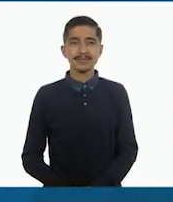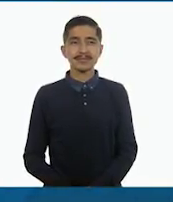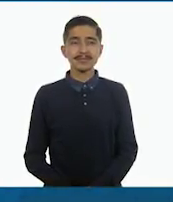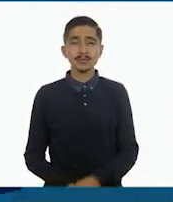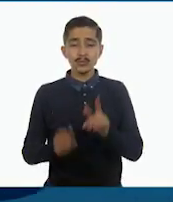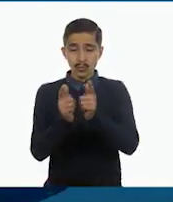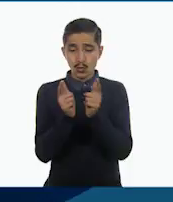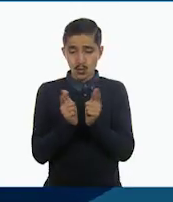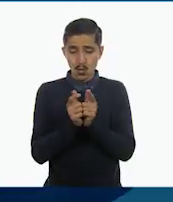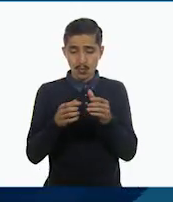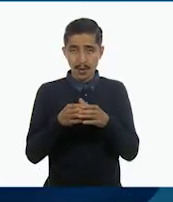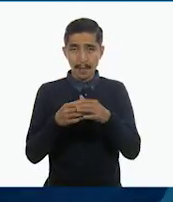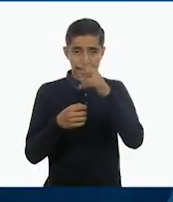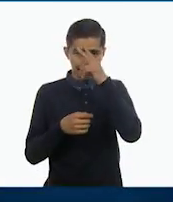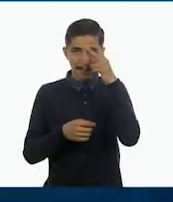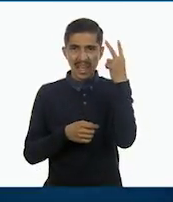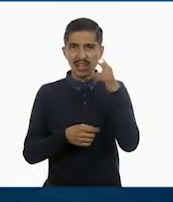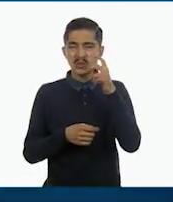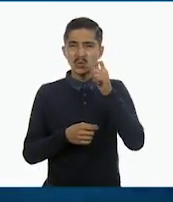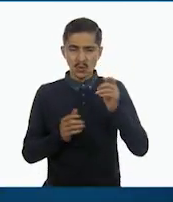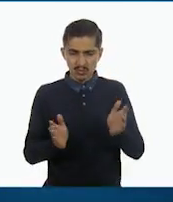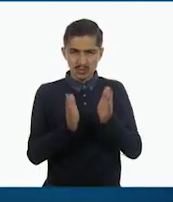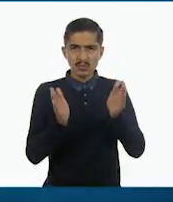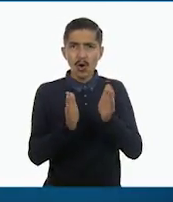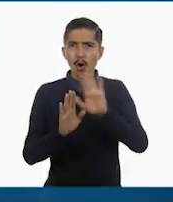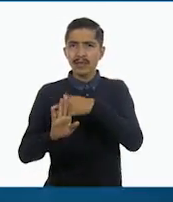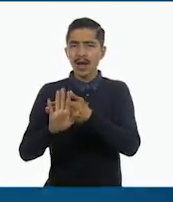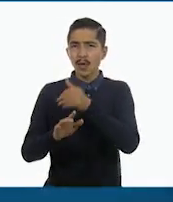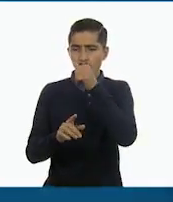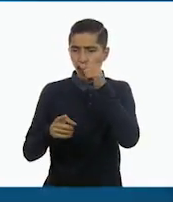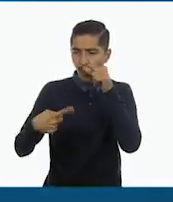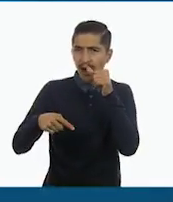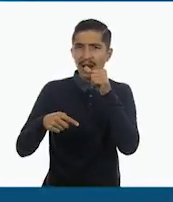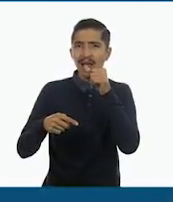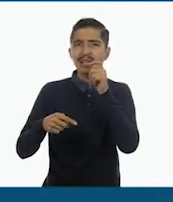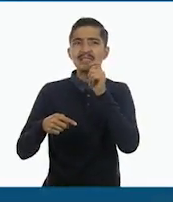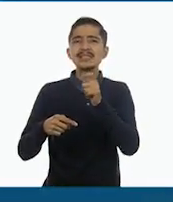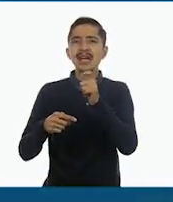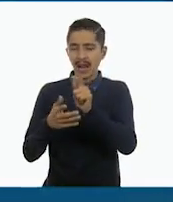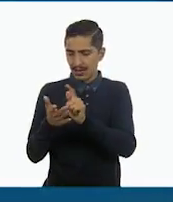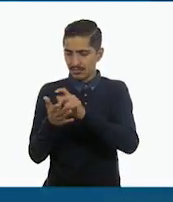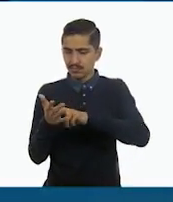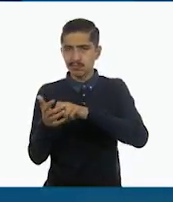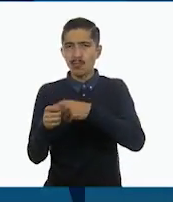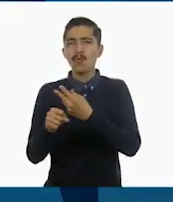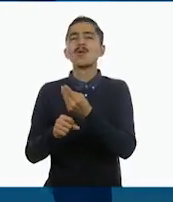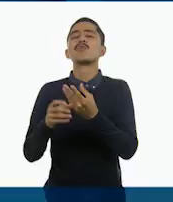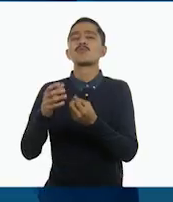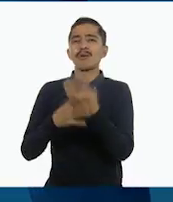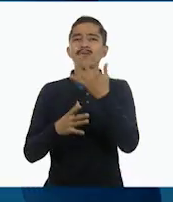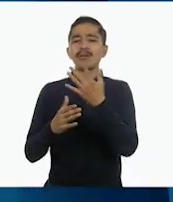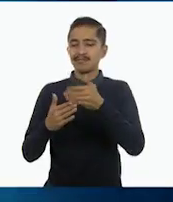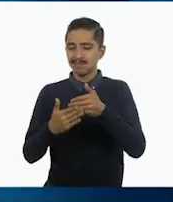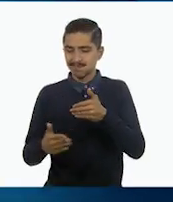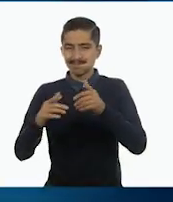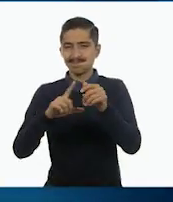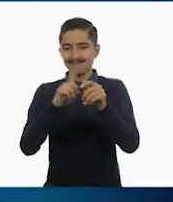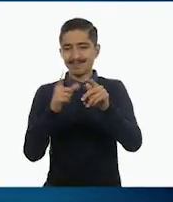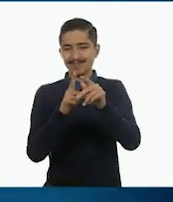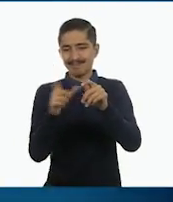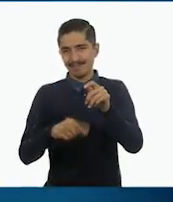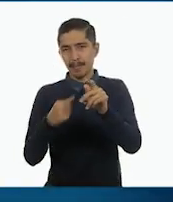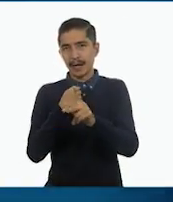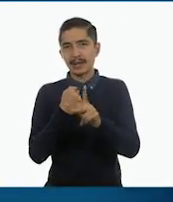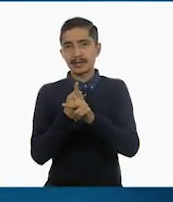Un grupo de mexicanos monárquicos promueve contra Juárez y la Reforma Liberal un nuevo destino para la nación. La coyuntura